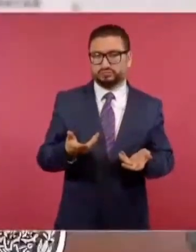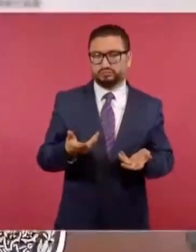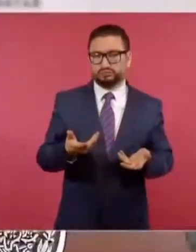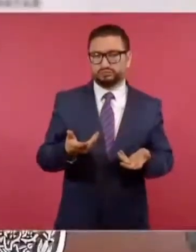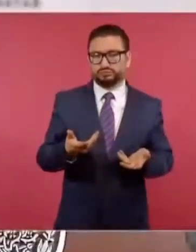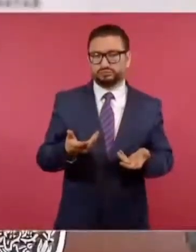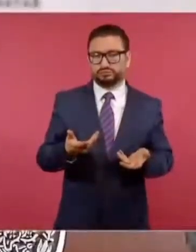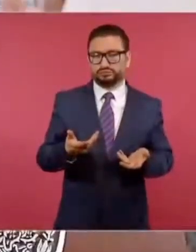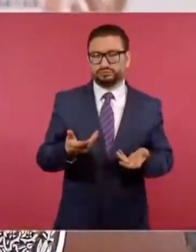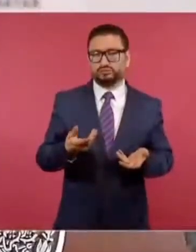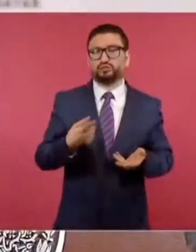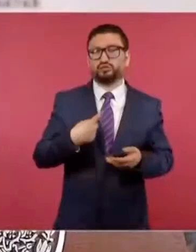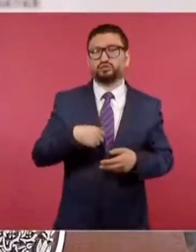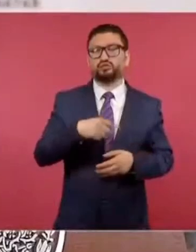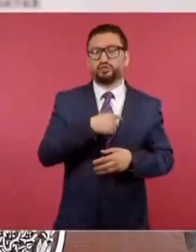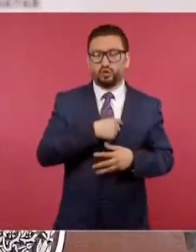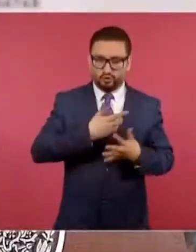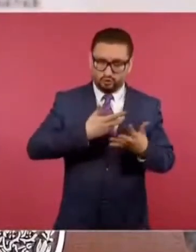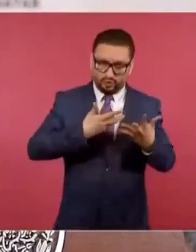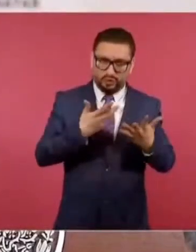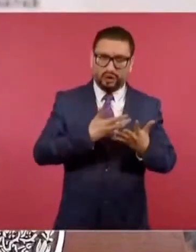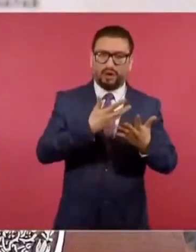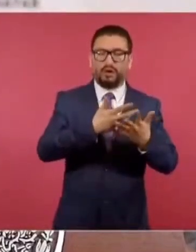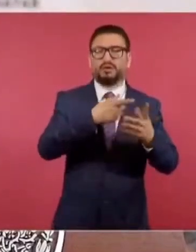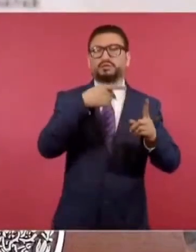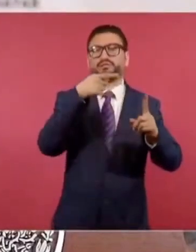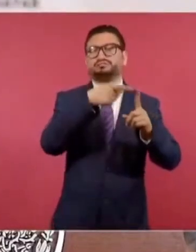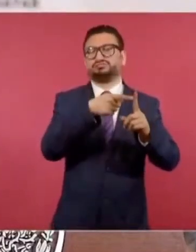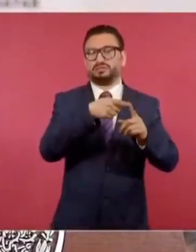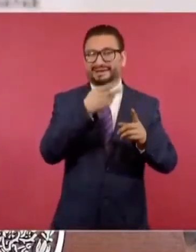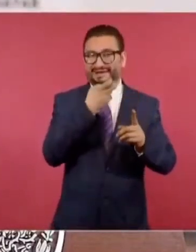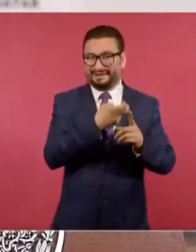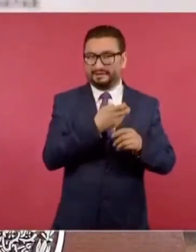tenemos una causa que defender.